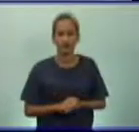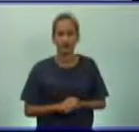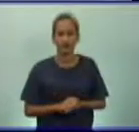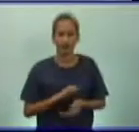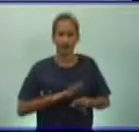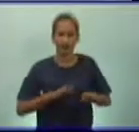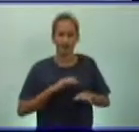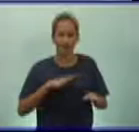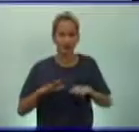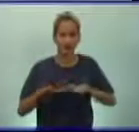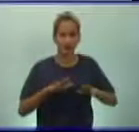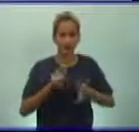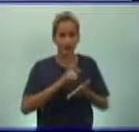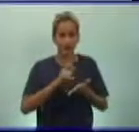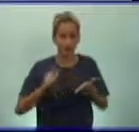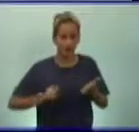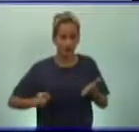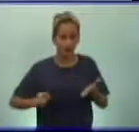¿Preparados para escribir?